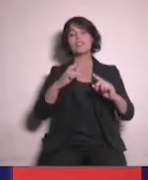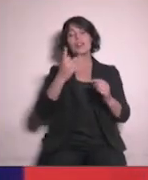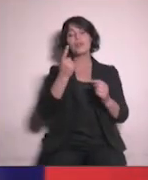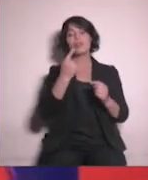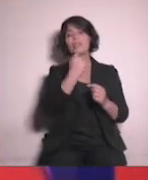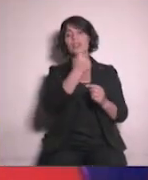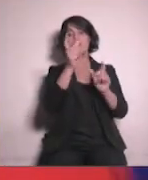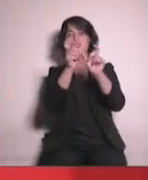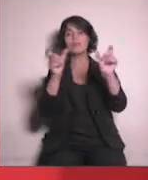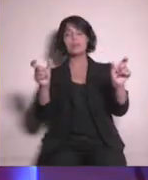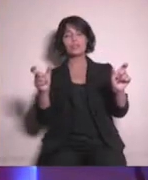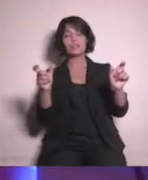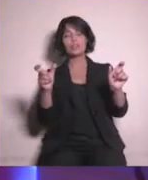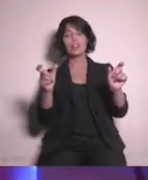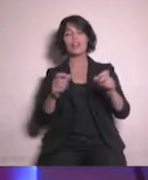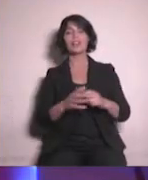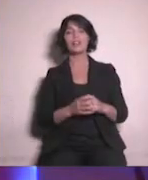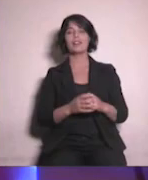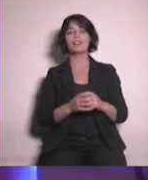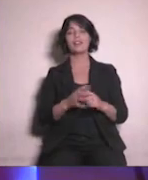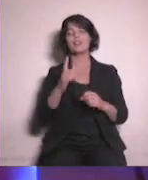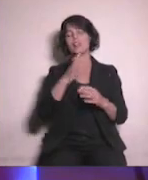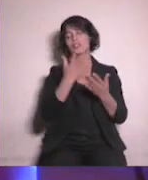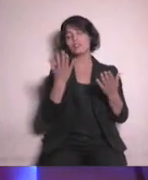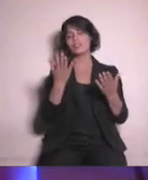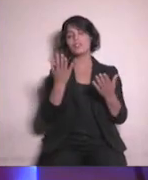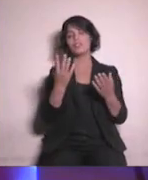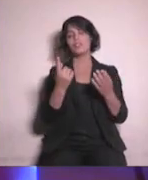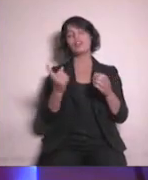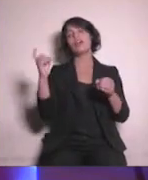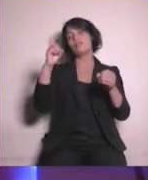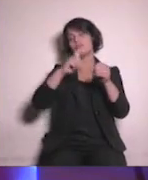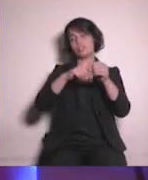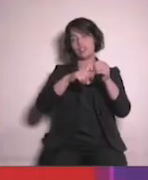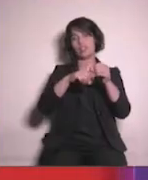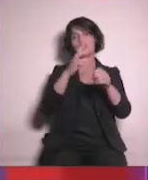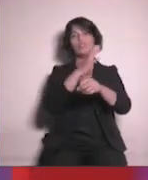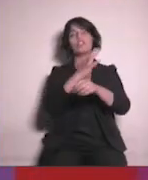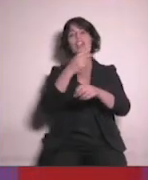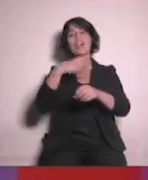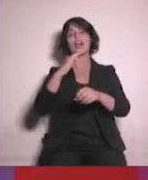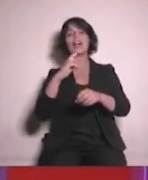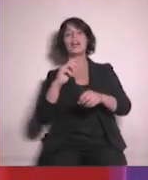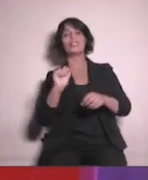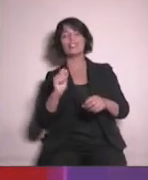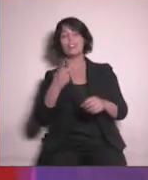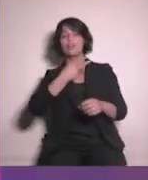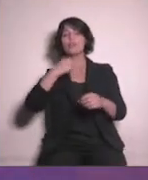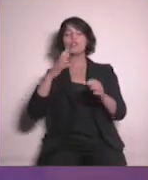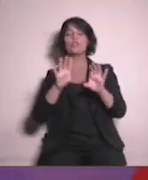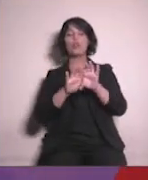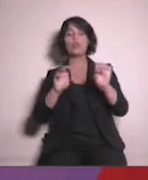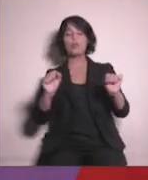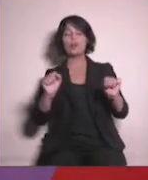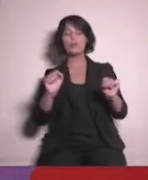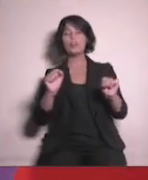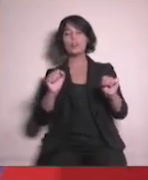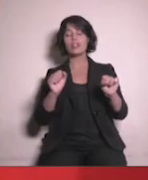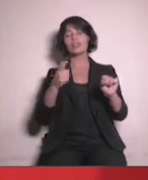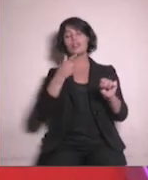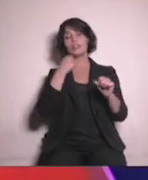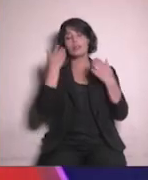una de las personas que son clientes de Habitat, son de nuestros afiliados. En nuestro compromiso nos preocupamos de